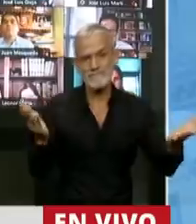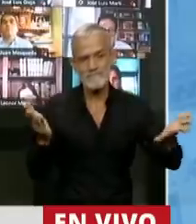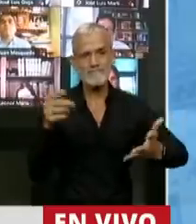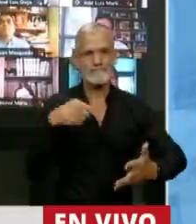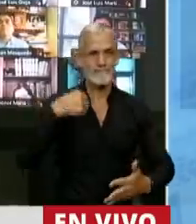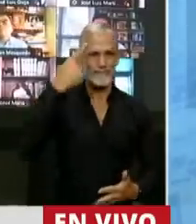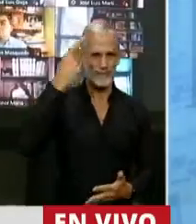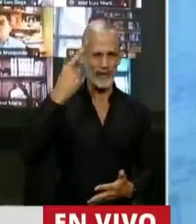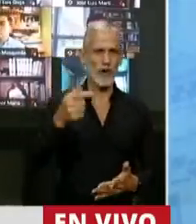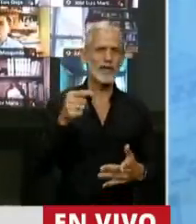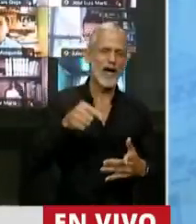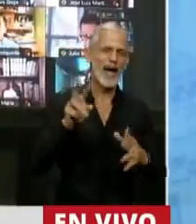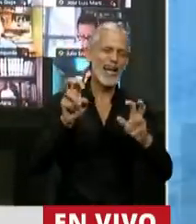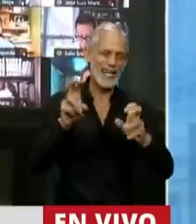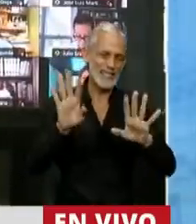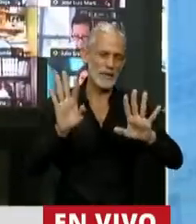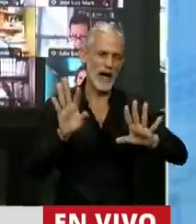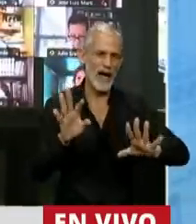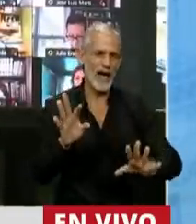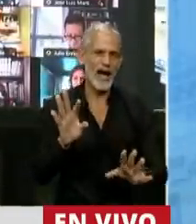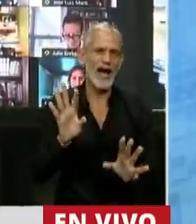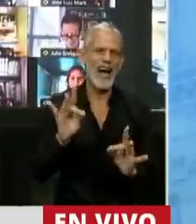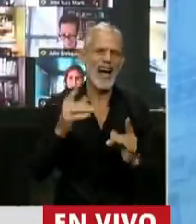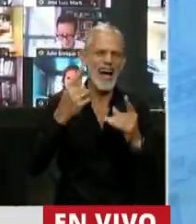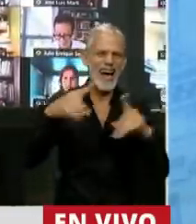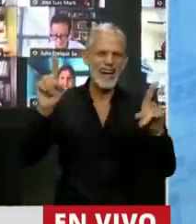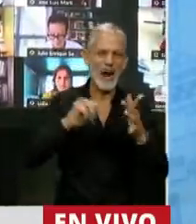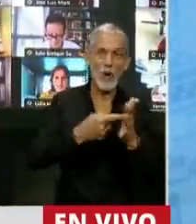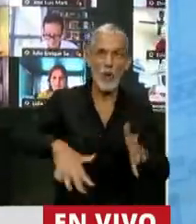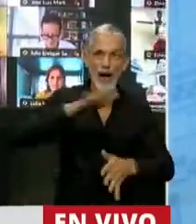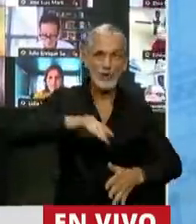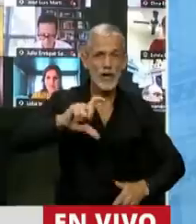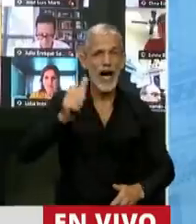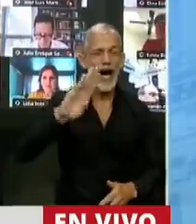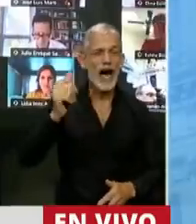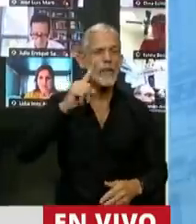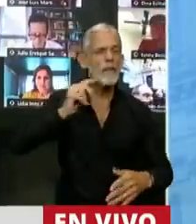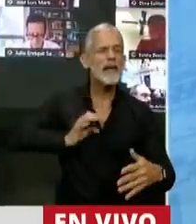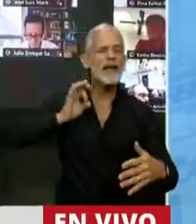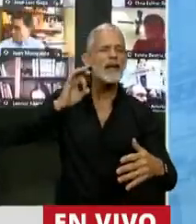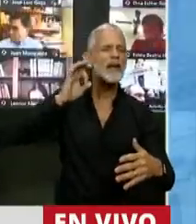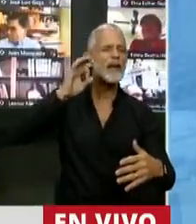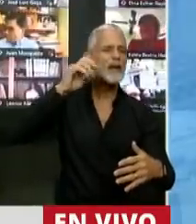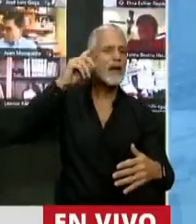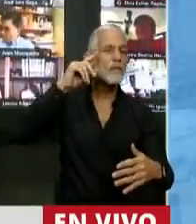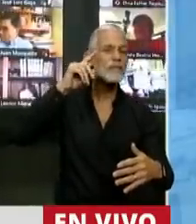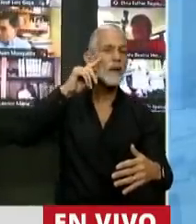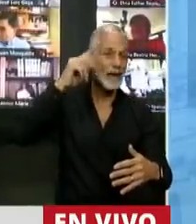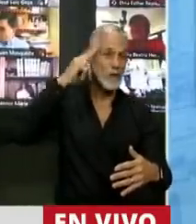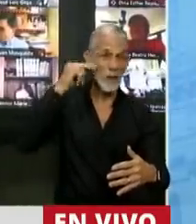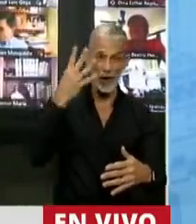esta cuestión, que aparte es bastante, bastante extraña, la ciudad de Buenos Aires tiene de 1947, tenía